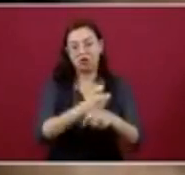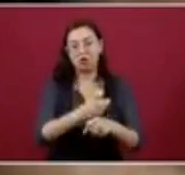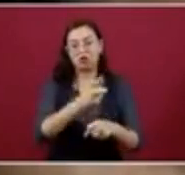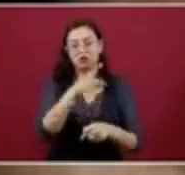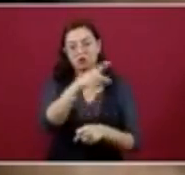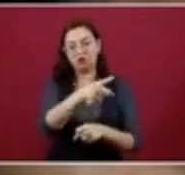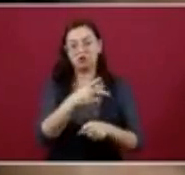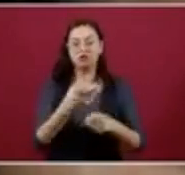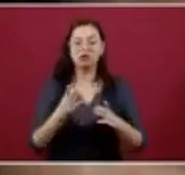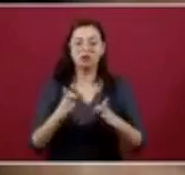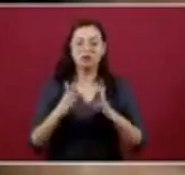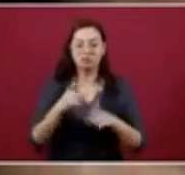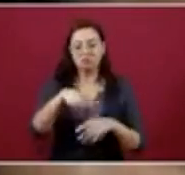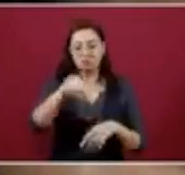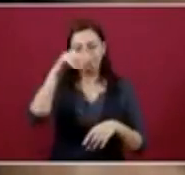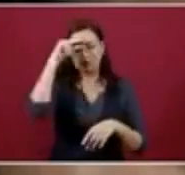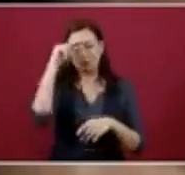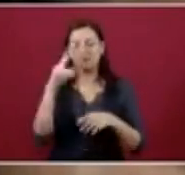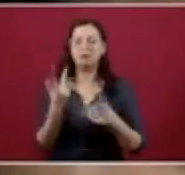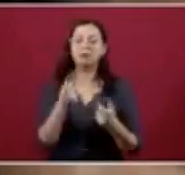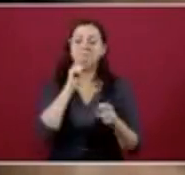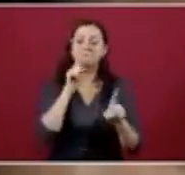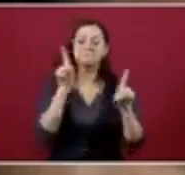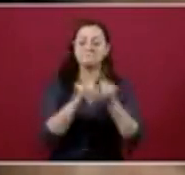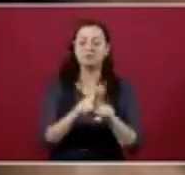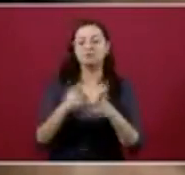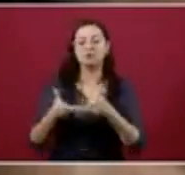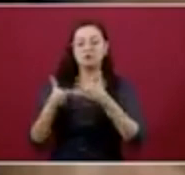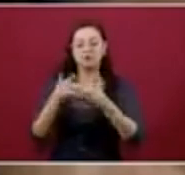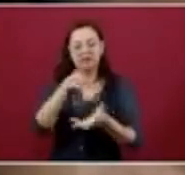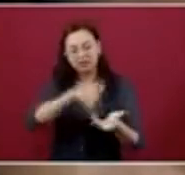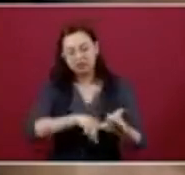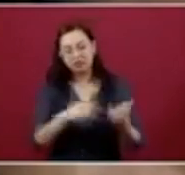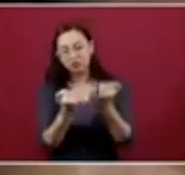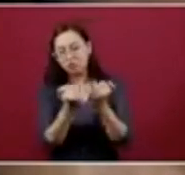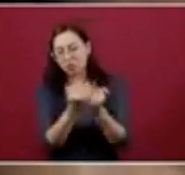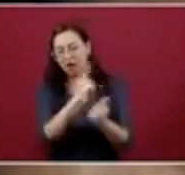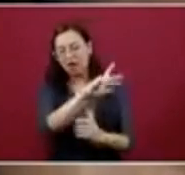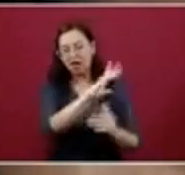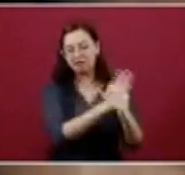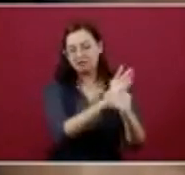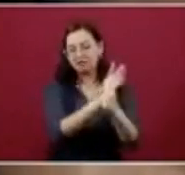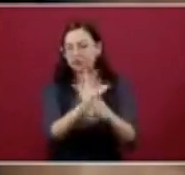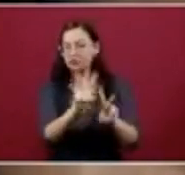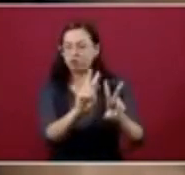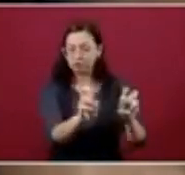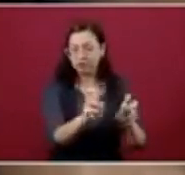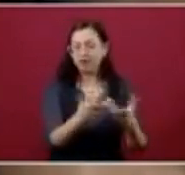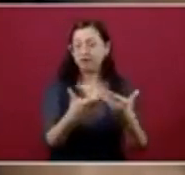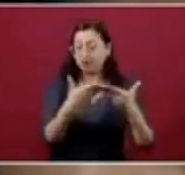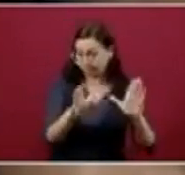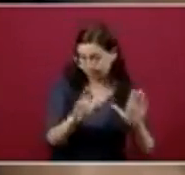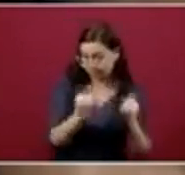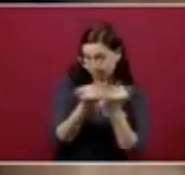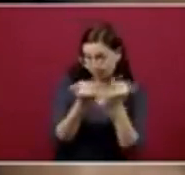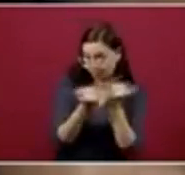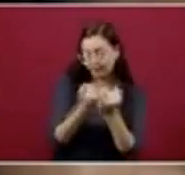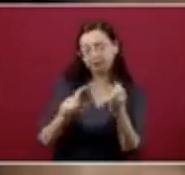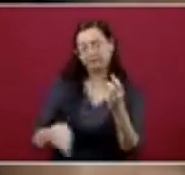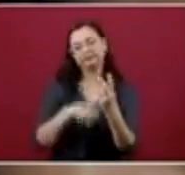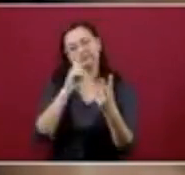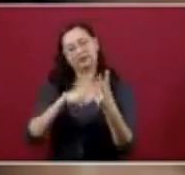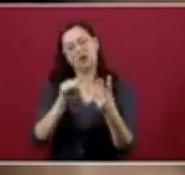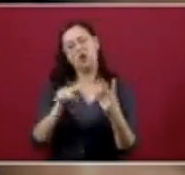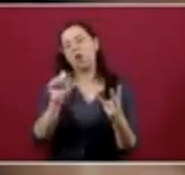la Defensa, que es Inteligencia Militar, y de la Unidad de Inteligencia Naval también, y que tienen que ver precisamente con estos temas. Y tercero, presidente, en otro